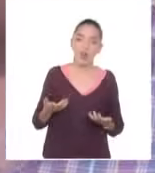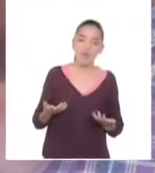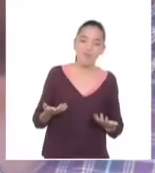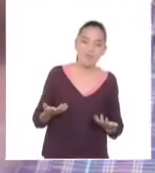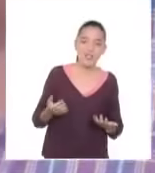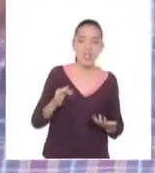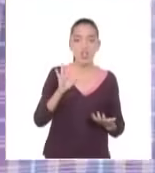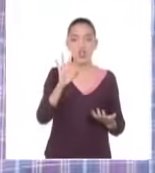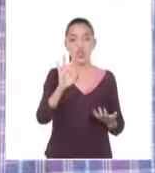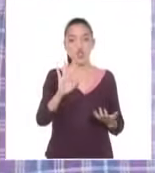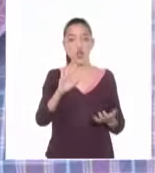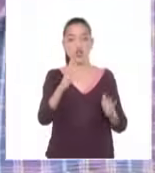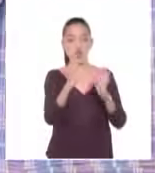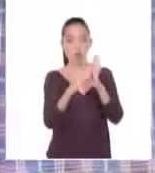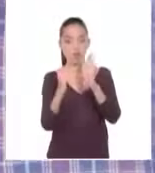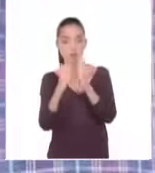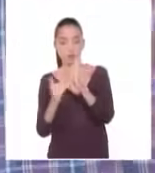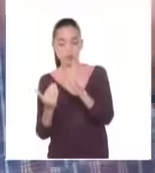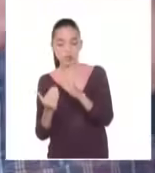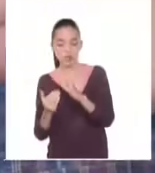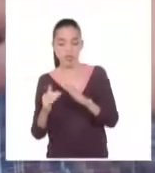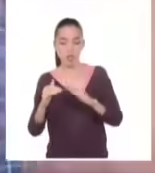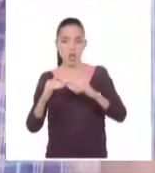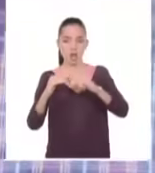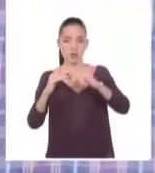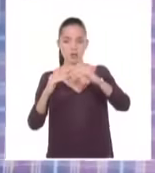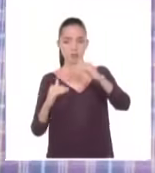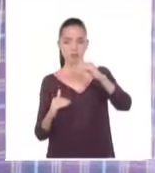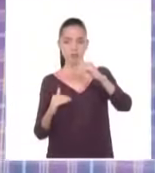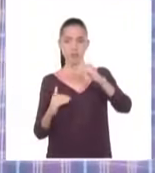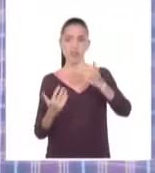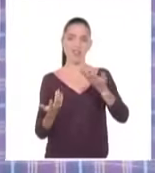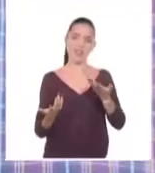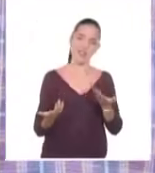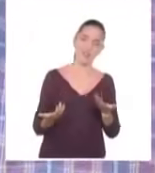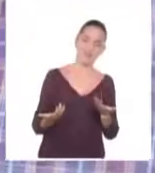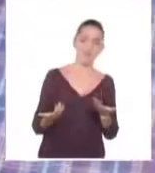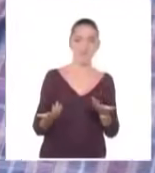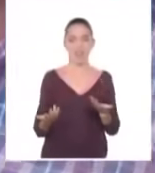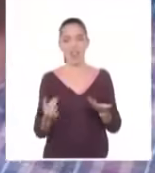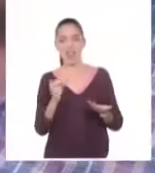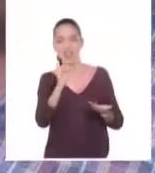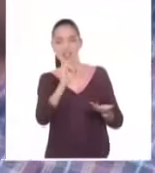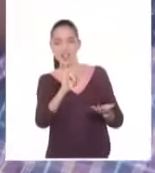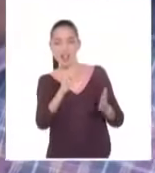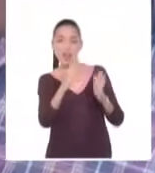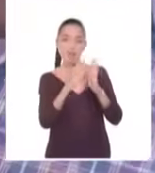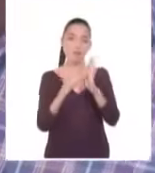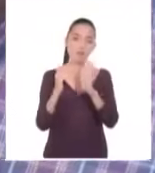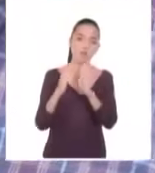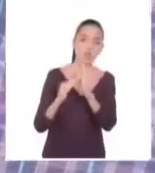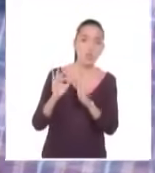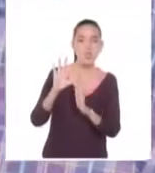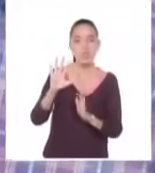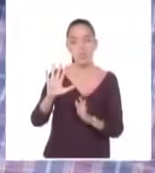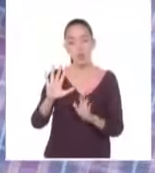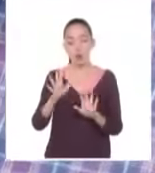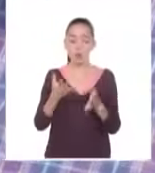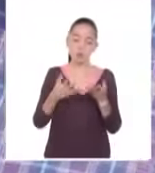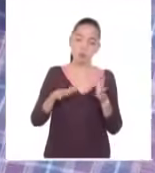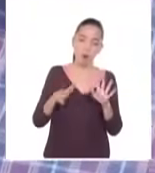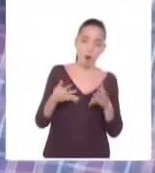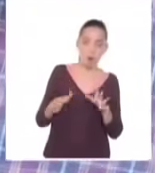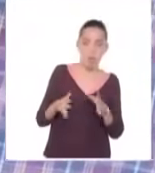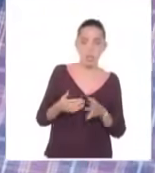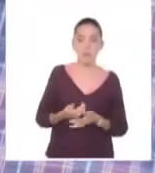5 días, a 4 días, a 6 días y nos vamos y así, de esa manera. ¿Por qué lo podemos hacer ahora? Porque se terminó el mantenimiento de otra unidad y se pudo traer la